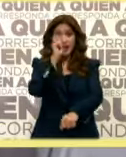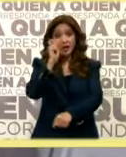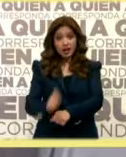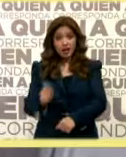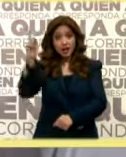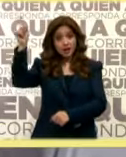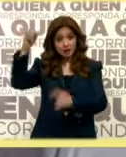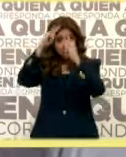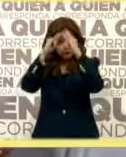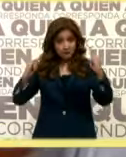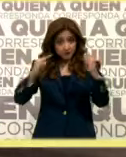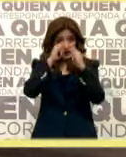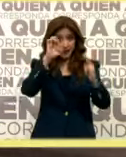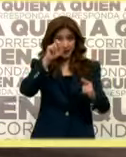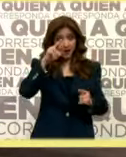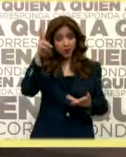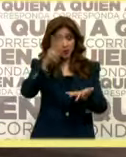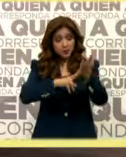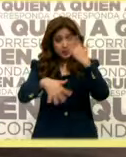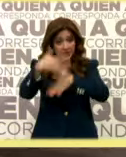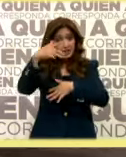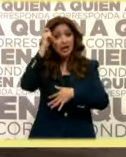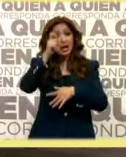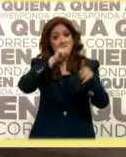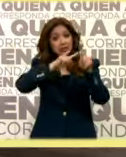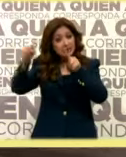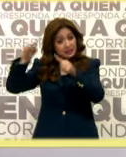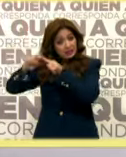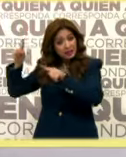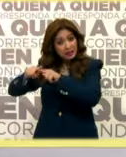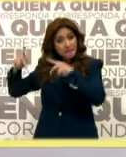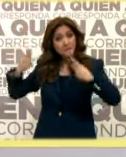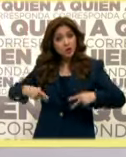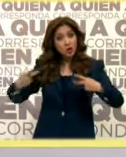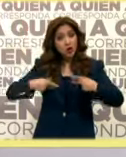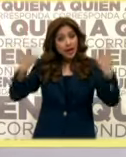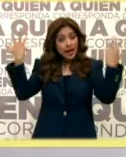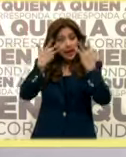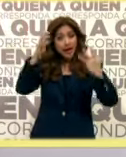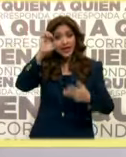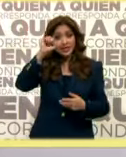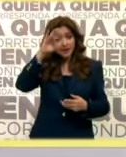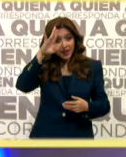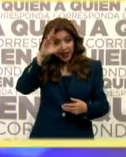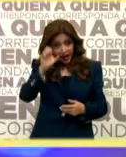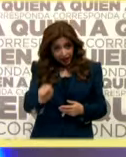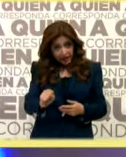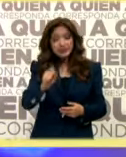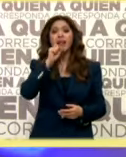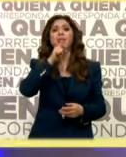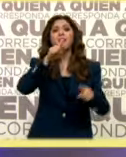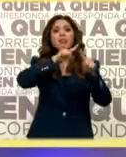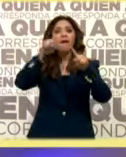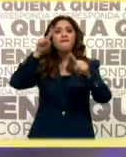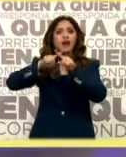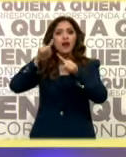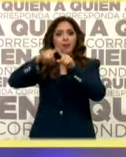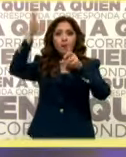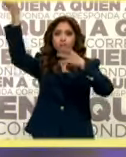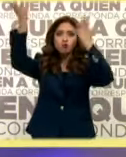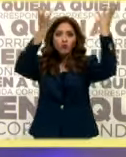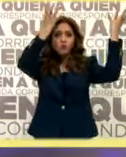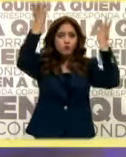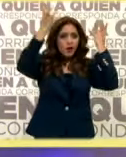de la Esfera 2015 con la participación de productores dedicados a la elaboración de esferas artesanales y una amplia variedad de adornos y